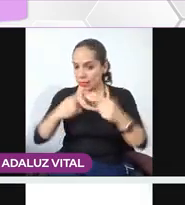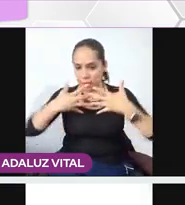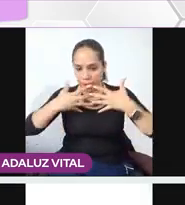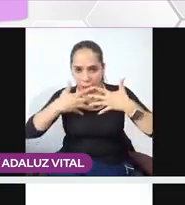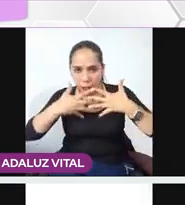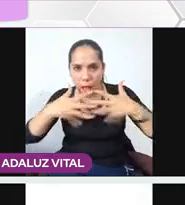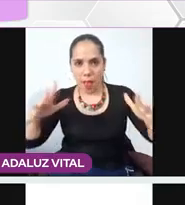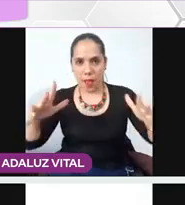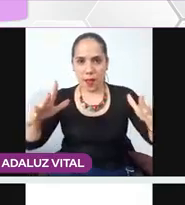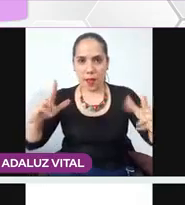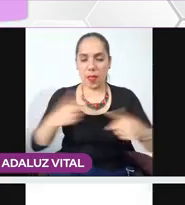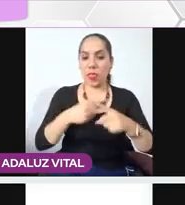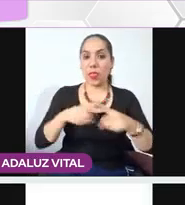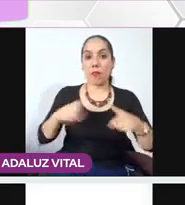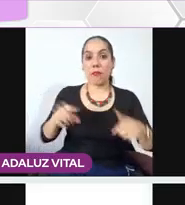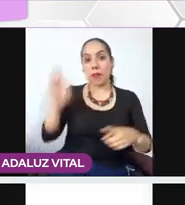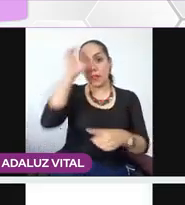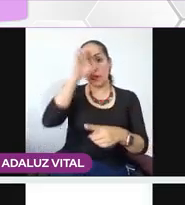culturas, diversidad